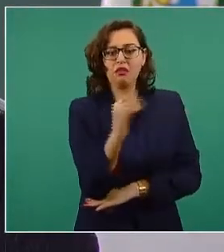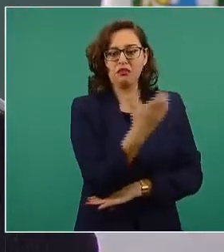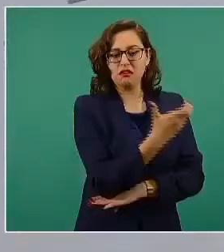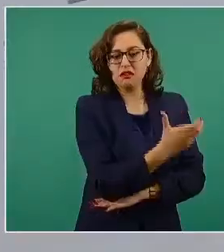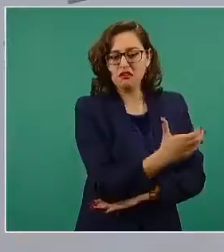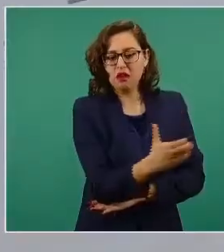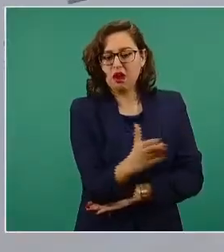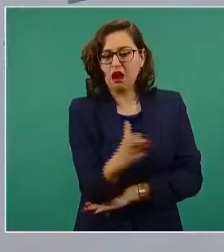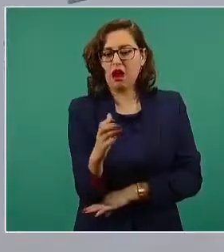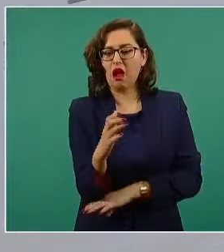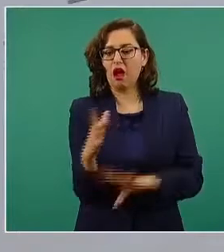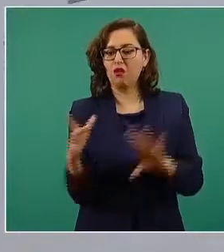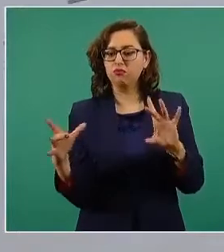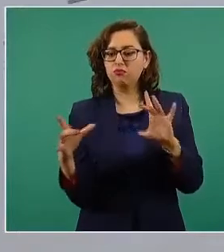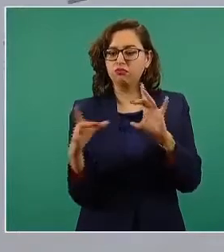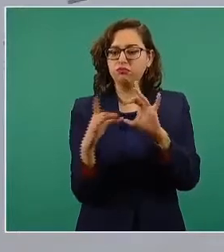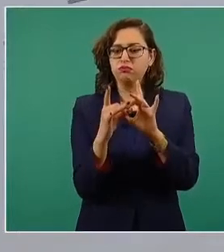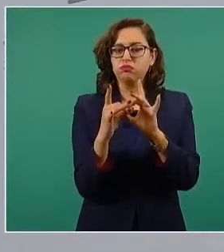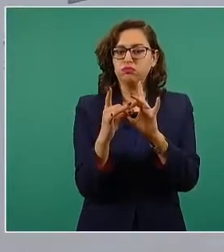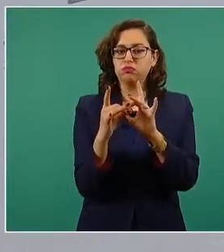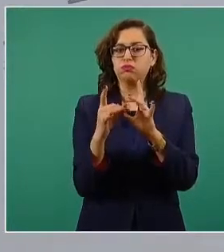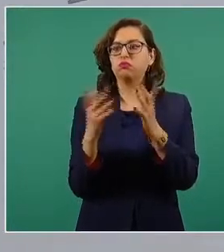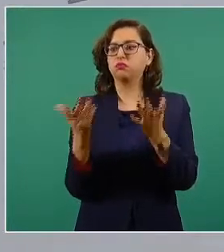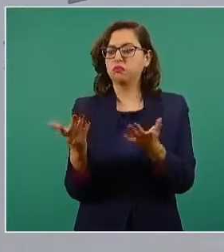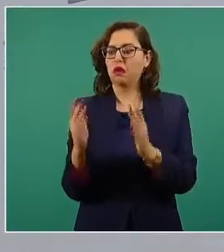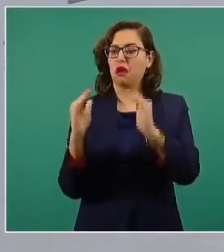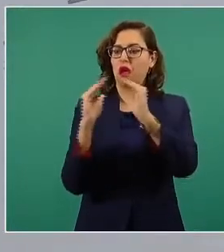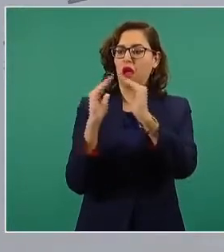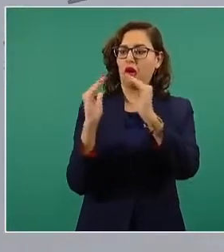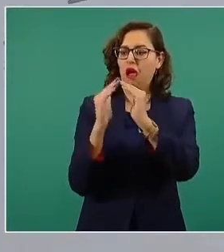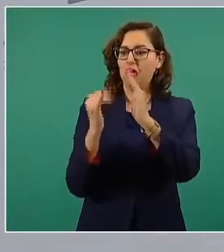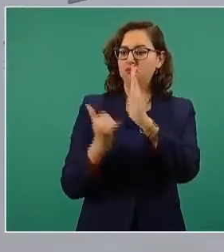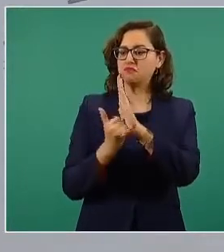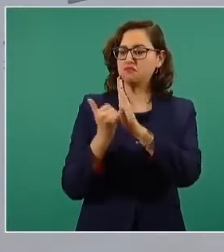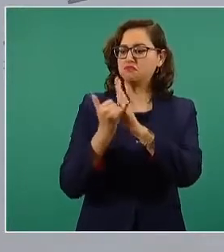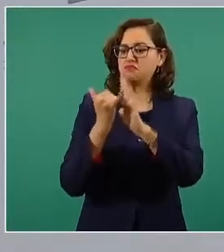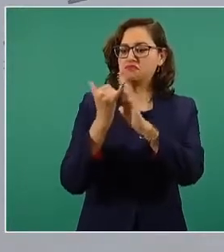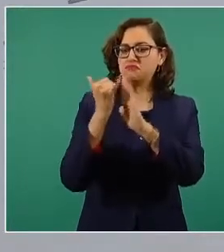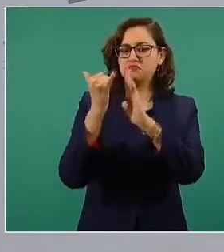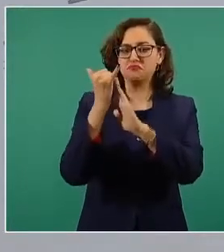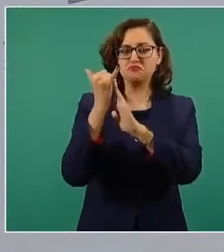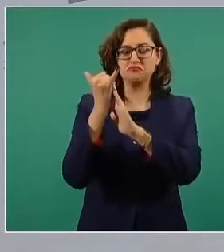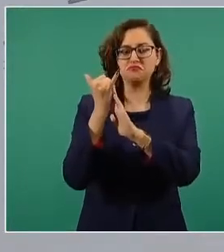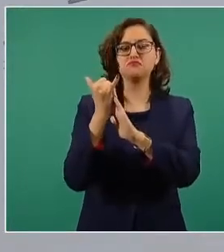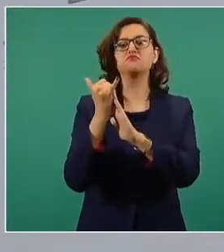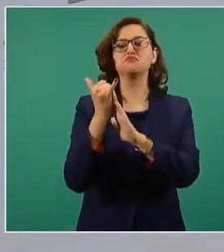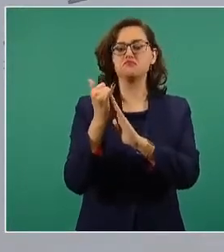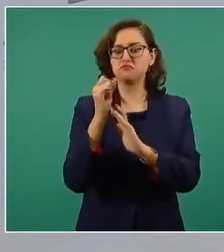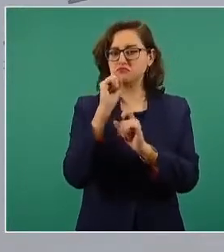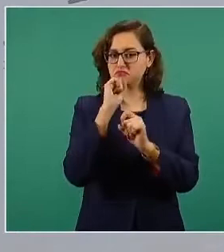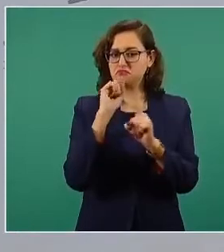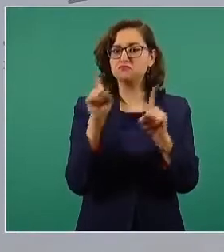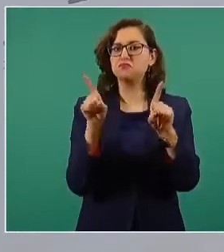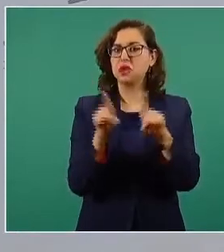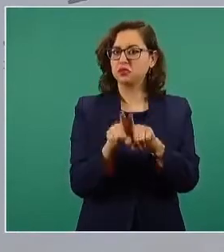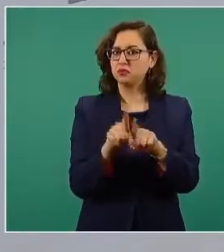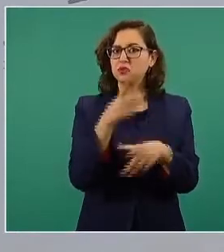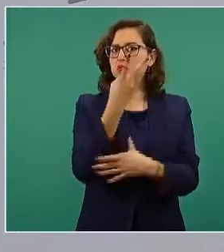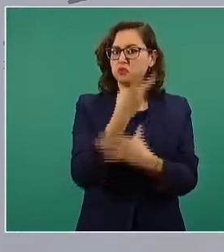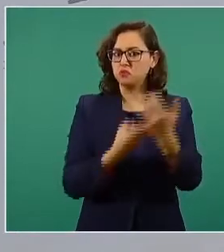cultivos se combinan con los barrios apretados y las construcciones